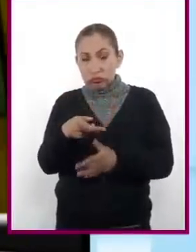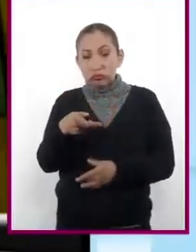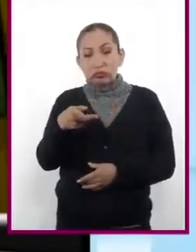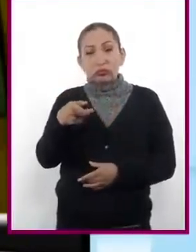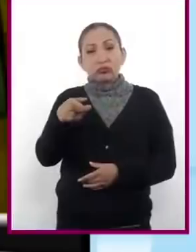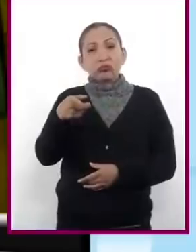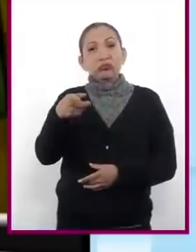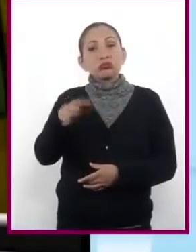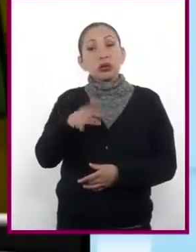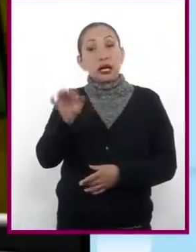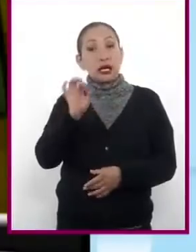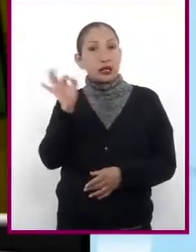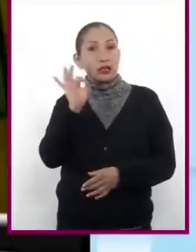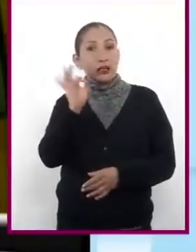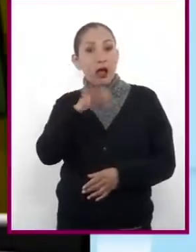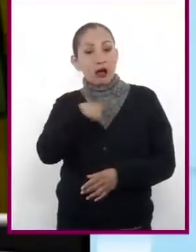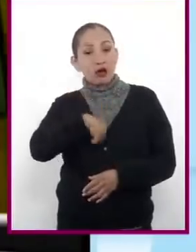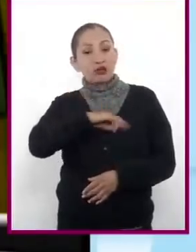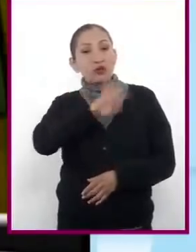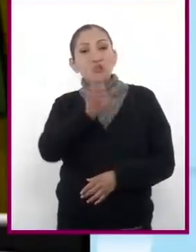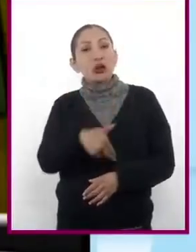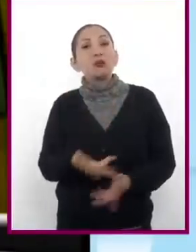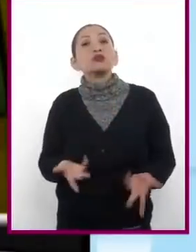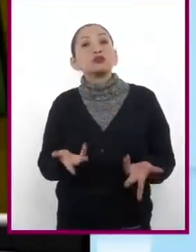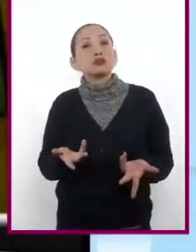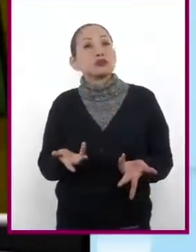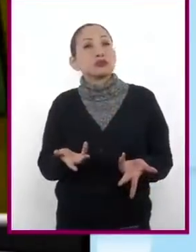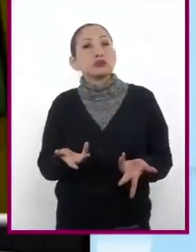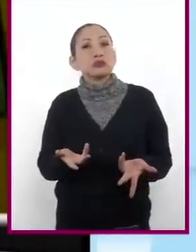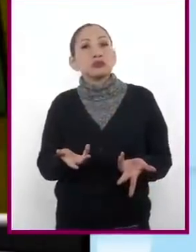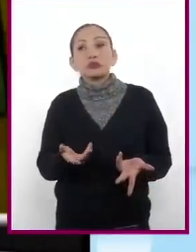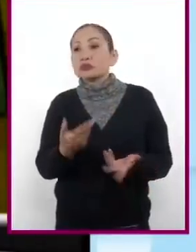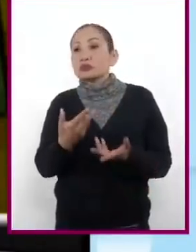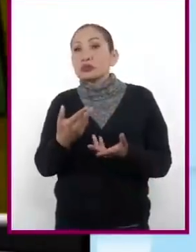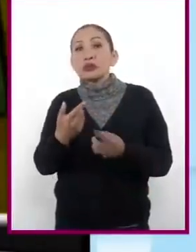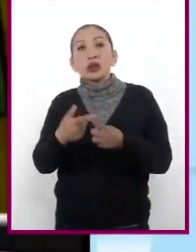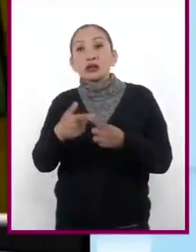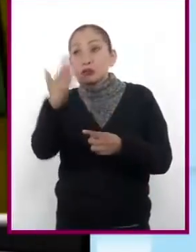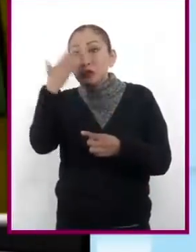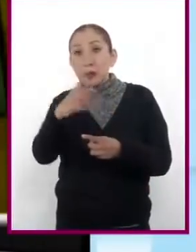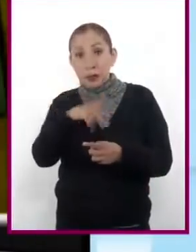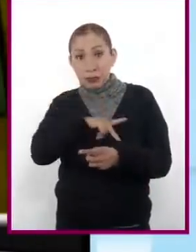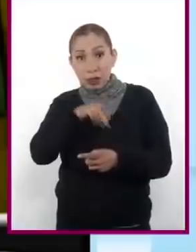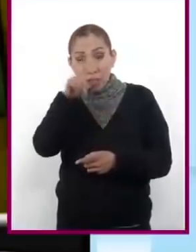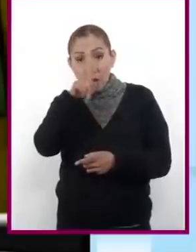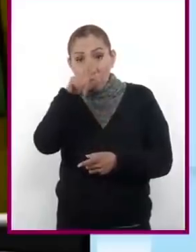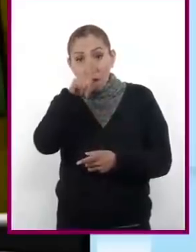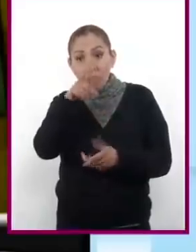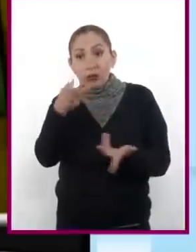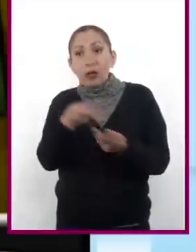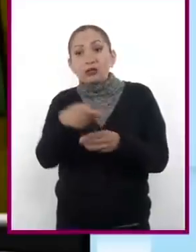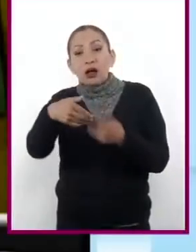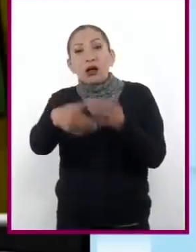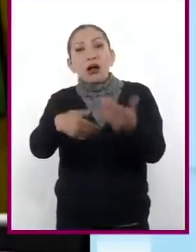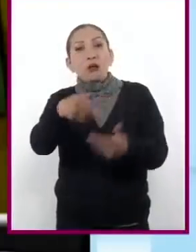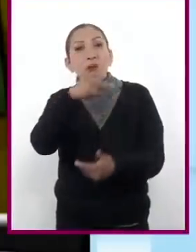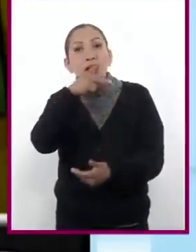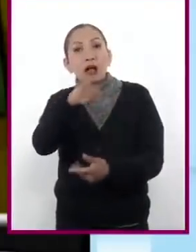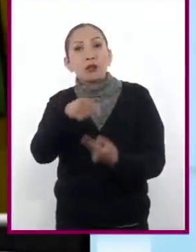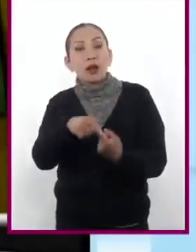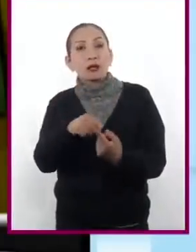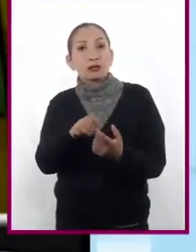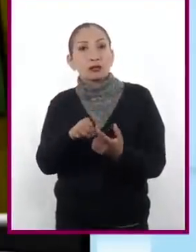pues si llegamos a fallecer ya nadie va a saber las